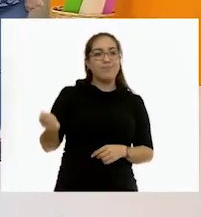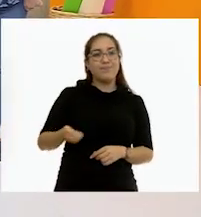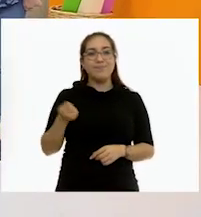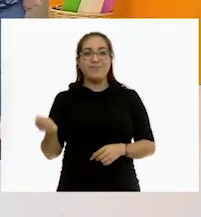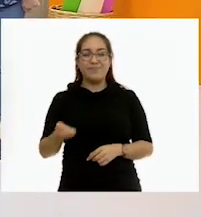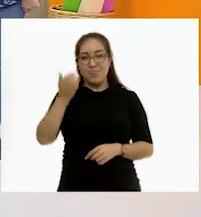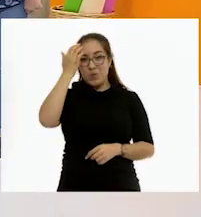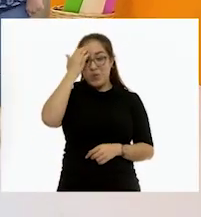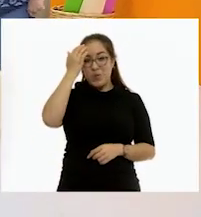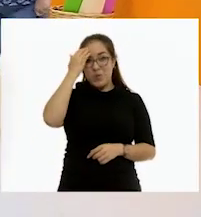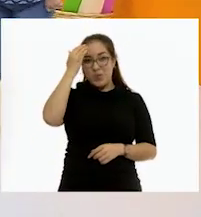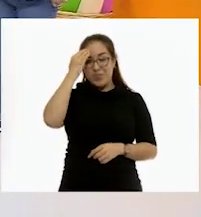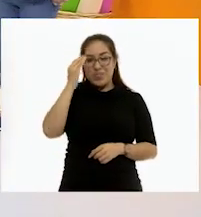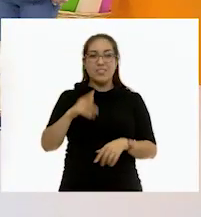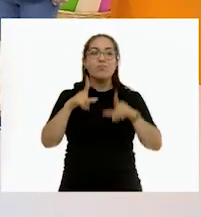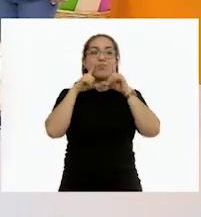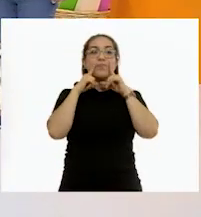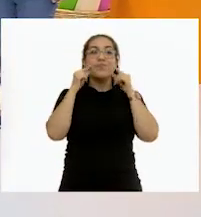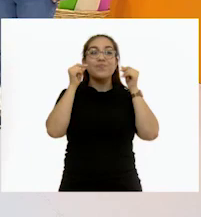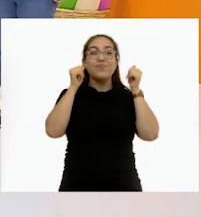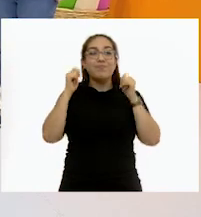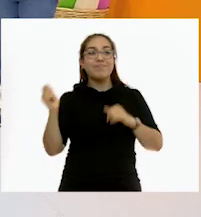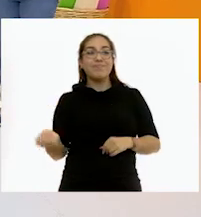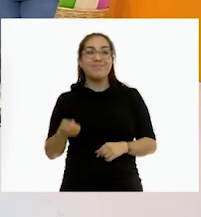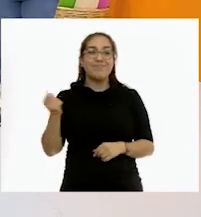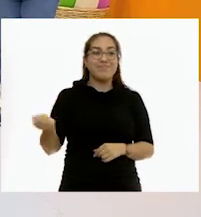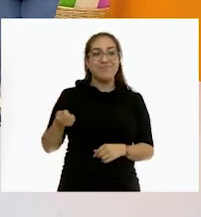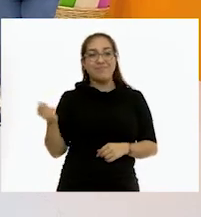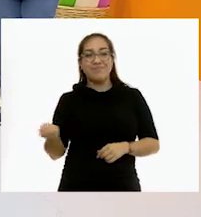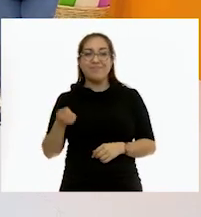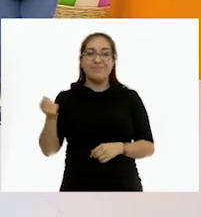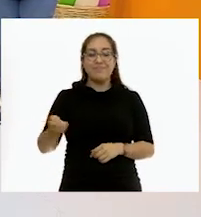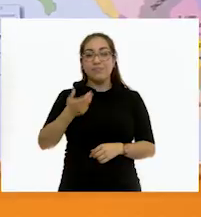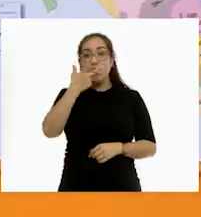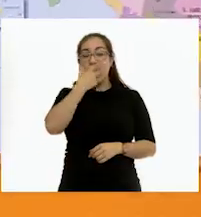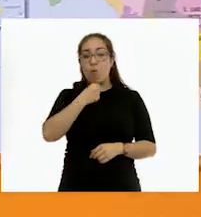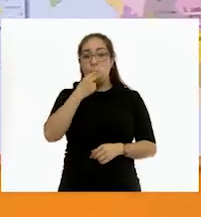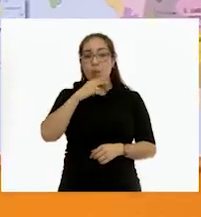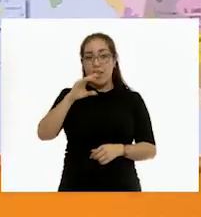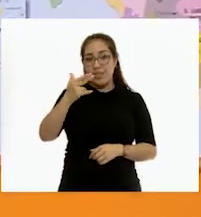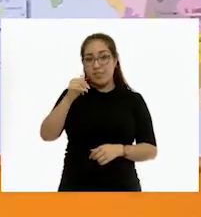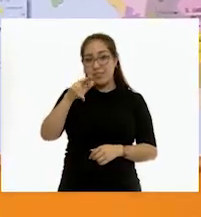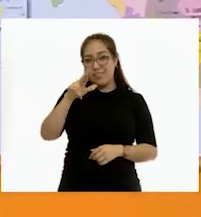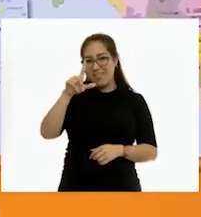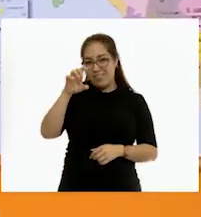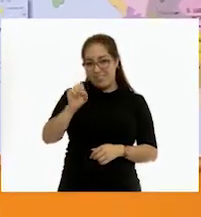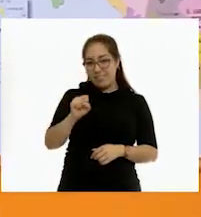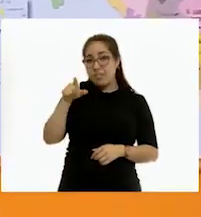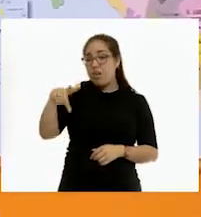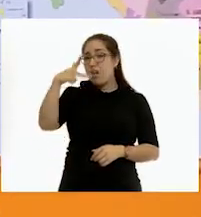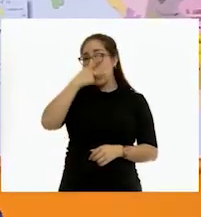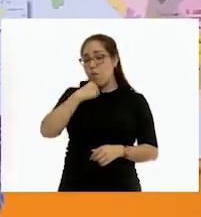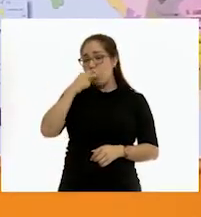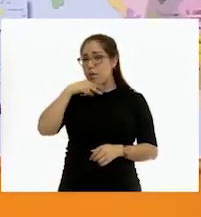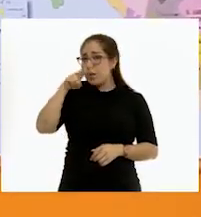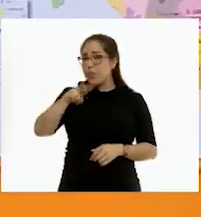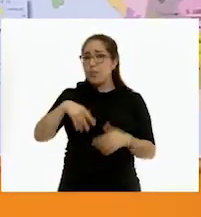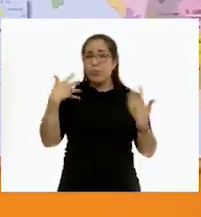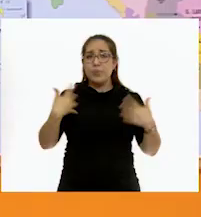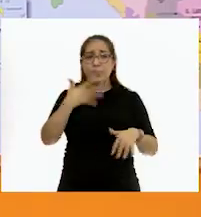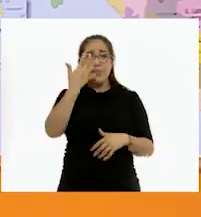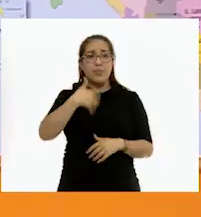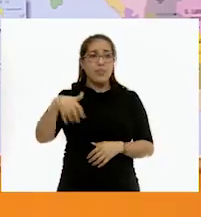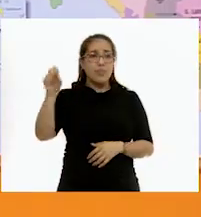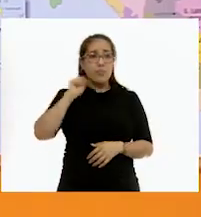voy a les dejo de tarea a ver quién es. Yo sé quién es, yo sé quién es. Tiene una cantidad de películas que nos hacen